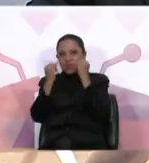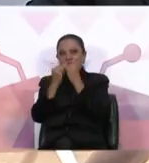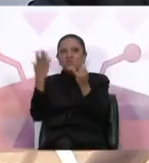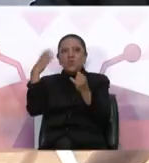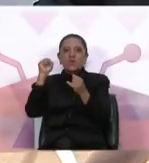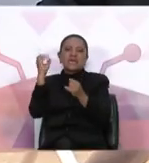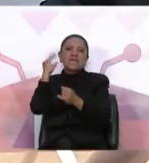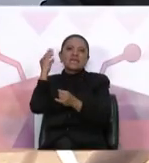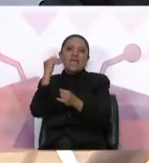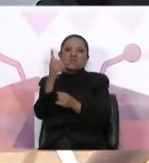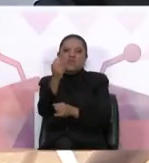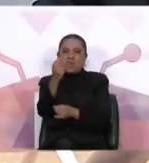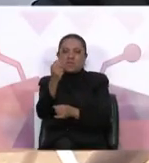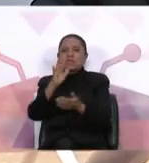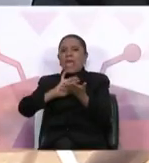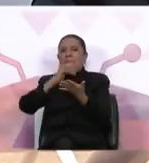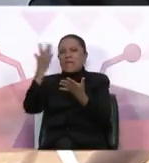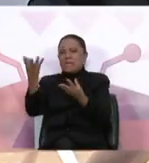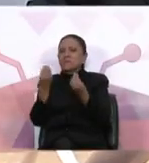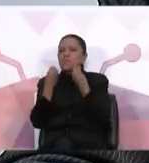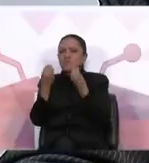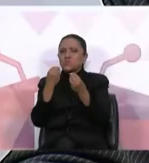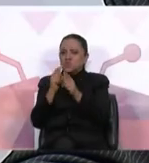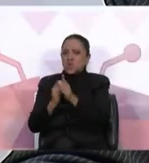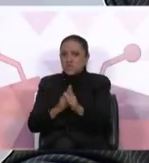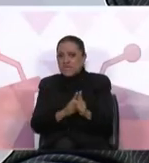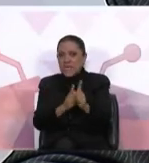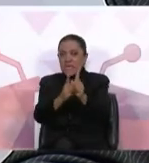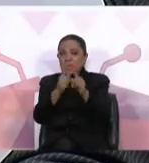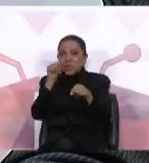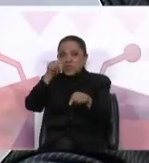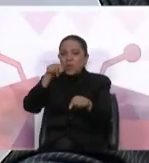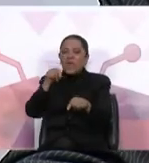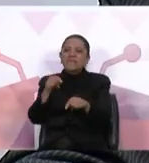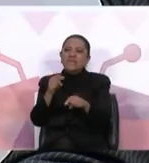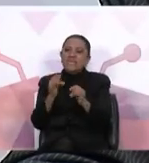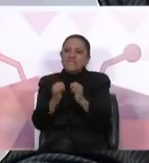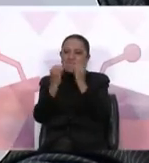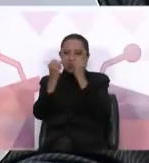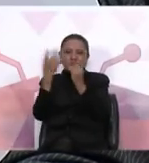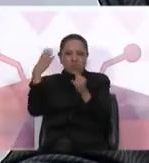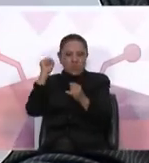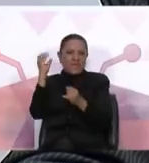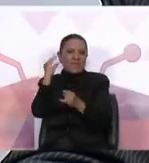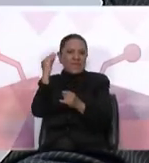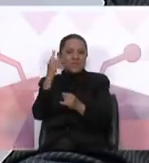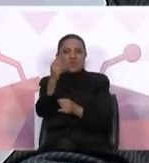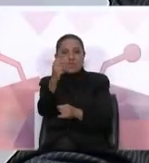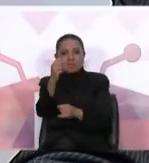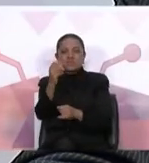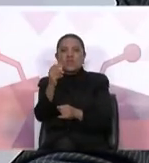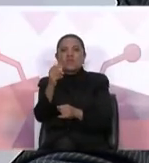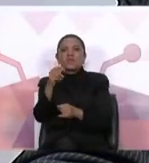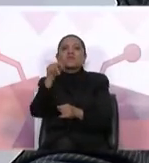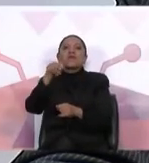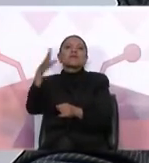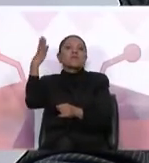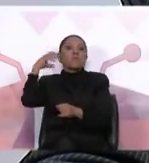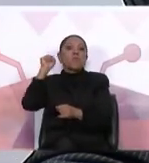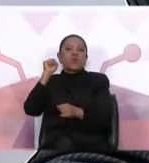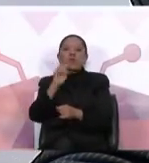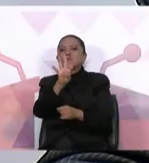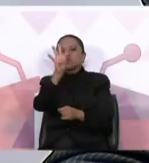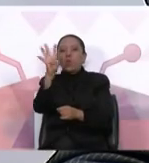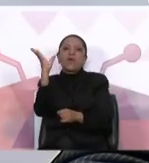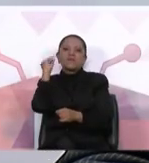sobremanera el seguimiento a las frecuencias del instituto morelense de televisión el canal de morelos las cuatro emisoras de radio a través